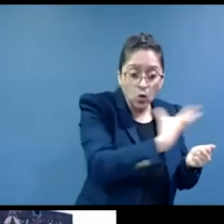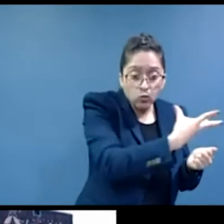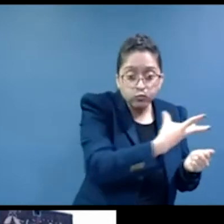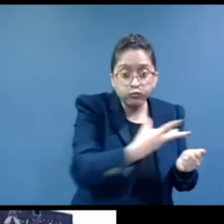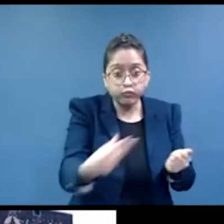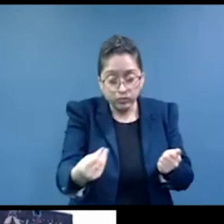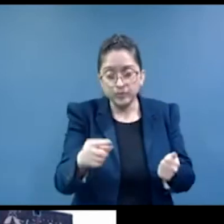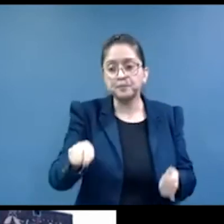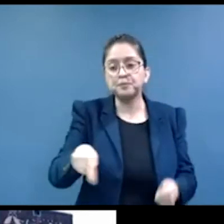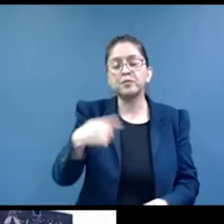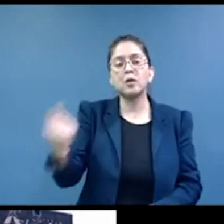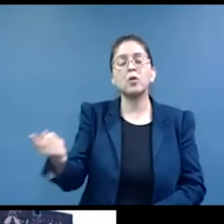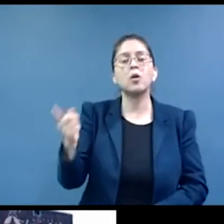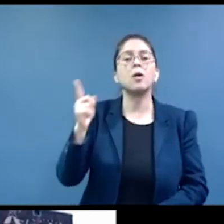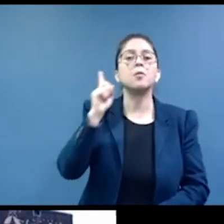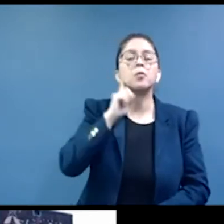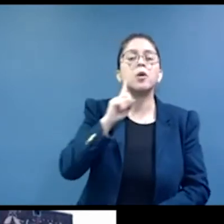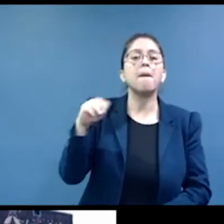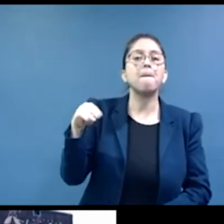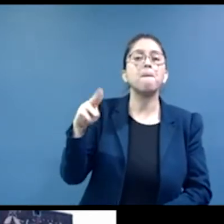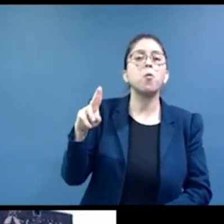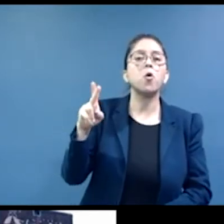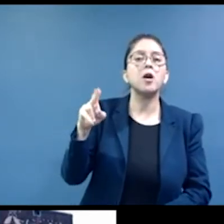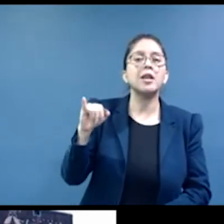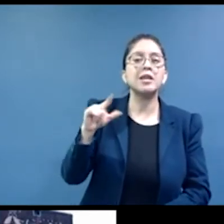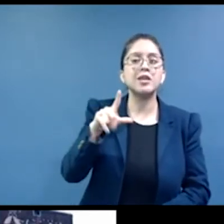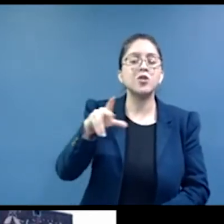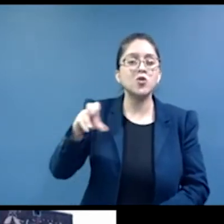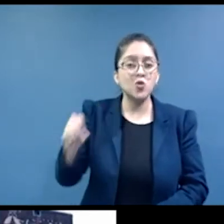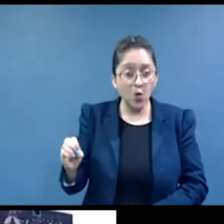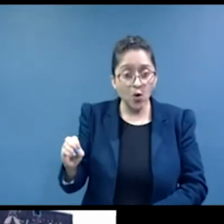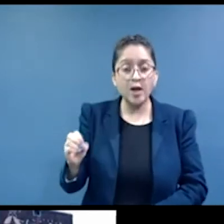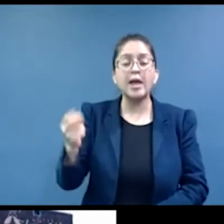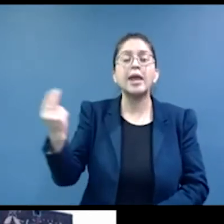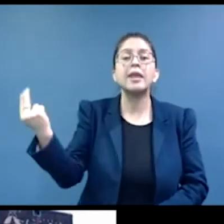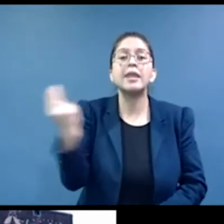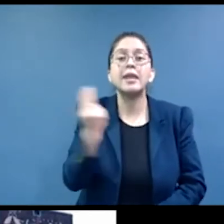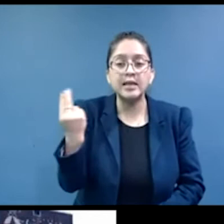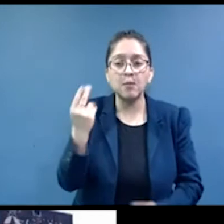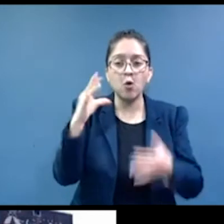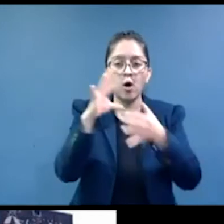Murillo. O sea, debería hablarse de reproducción humana asistida y del acceso,